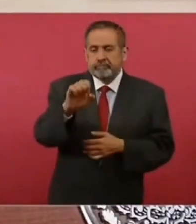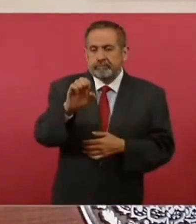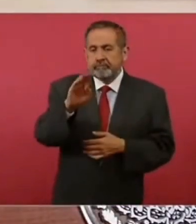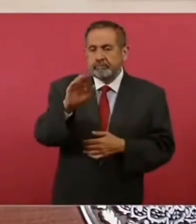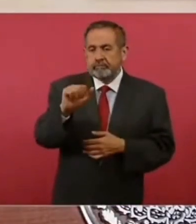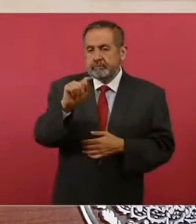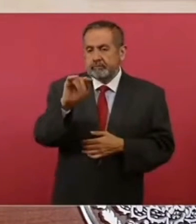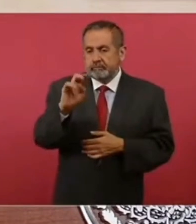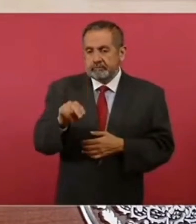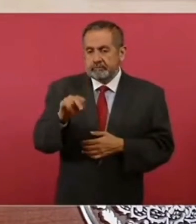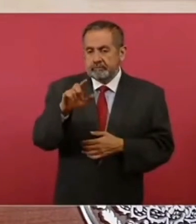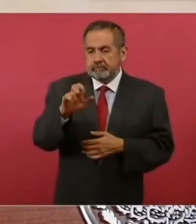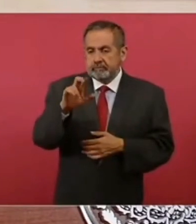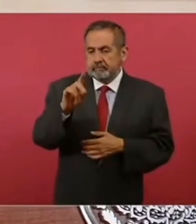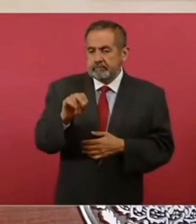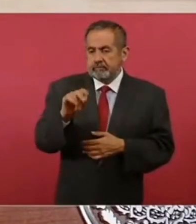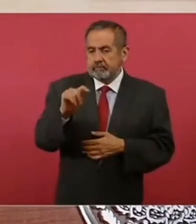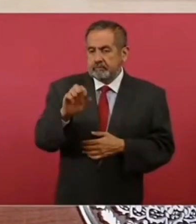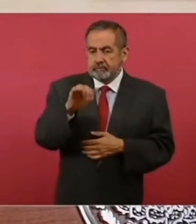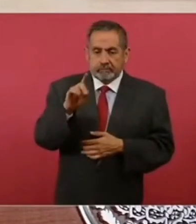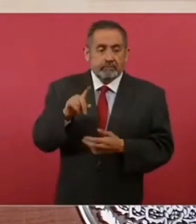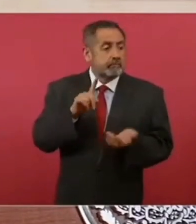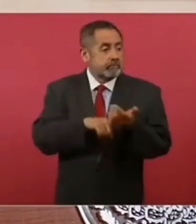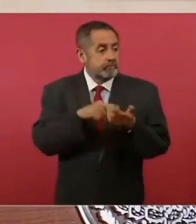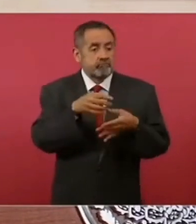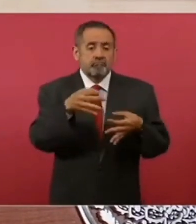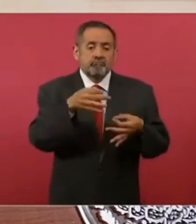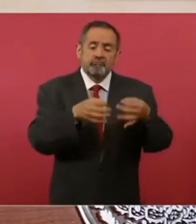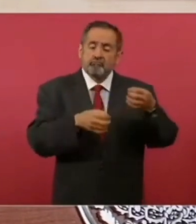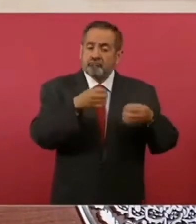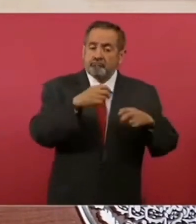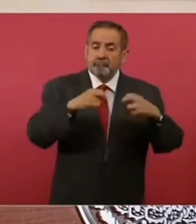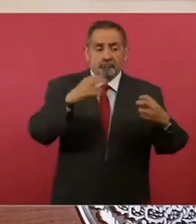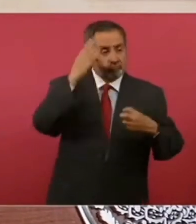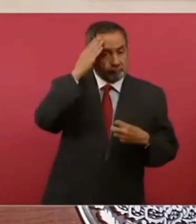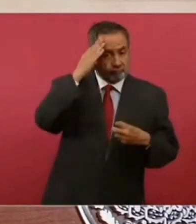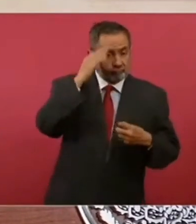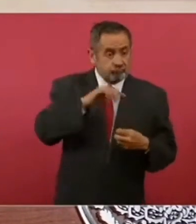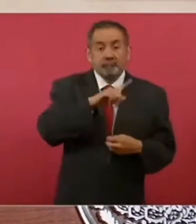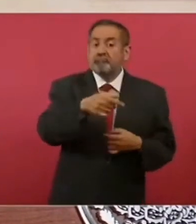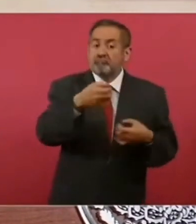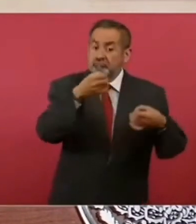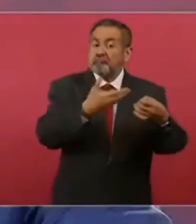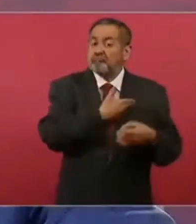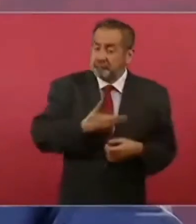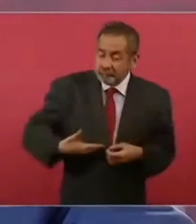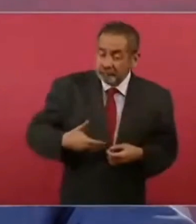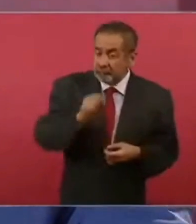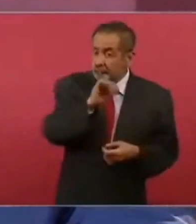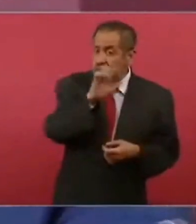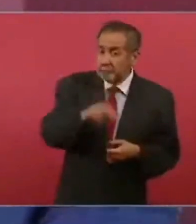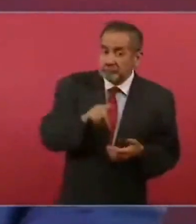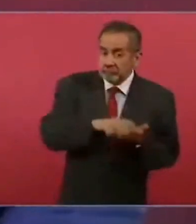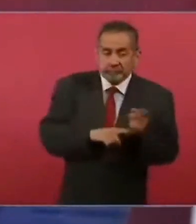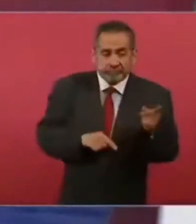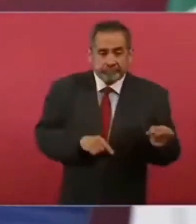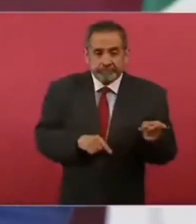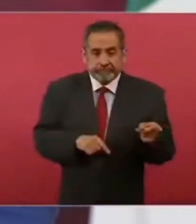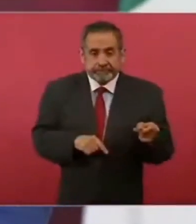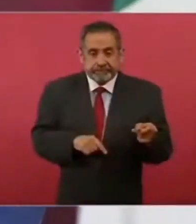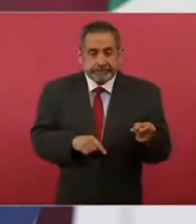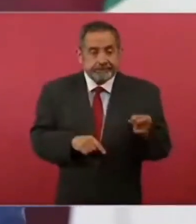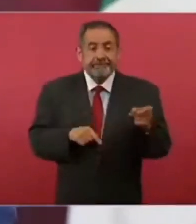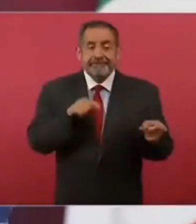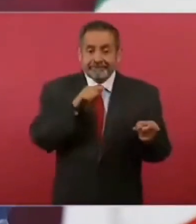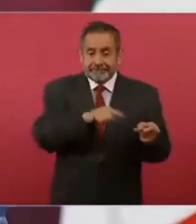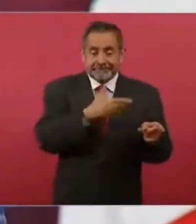de Tejada ministro de la corte y luego presidente es el que siendo presidente